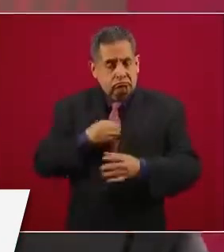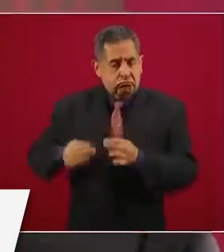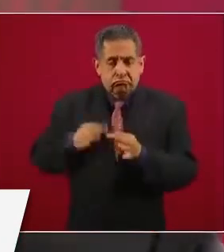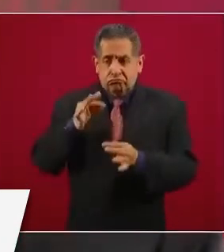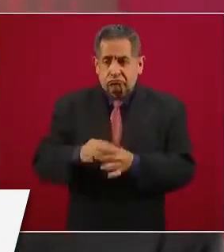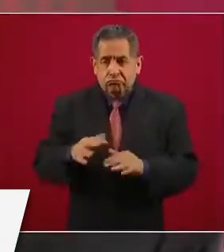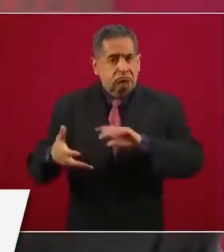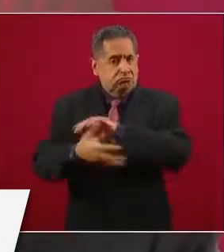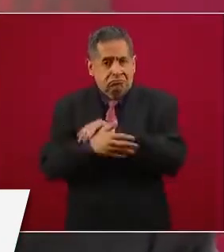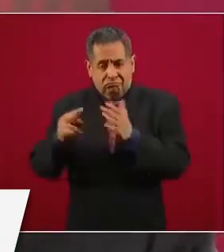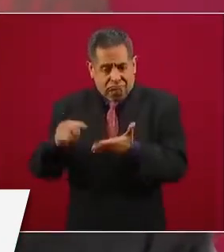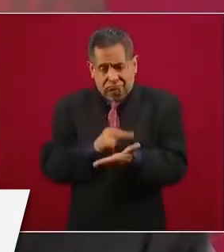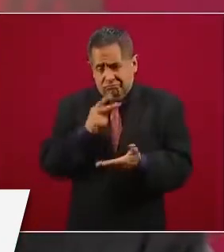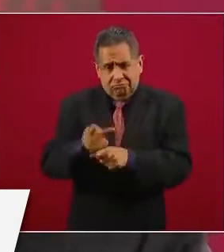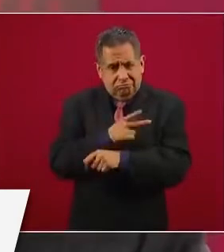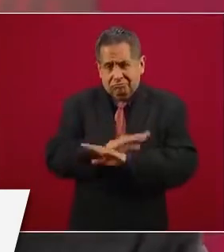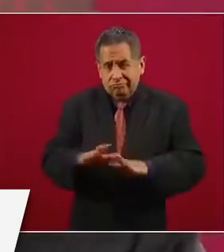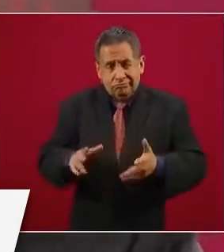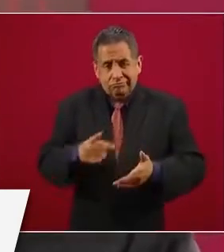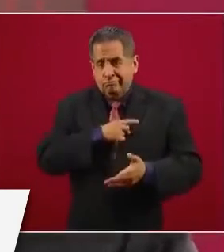convenio de